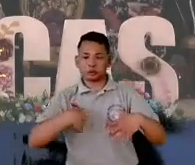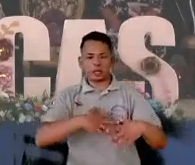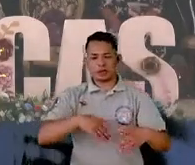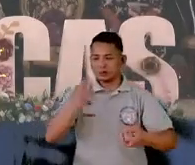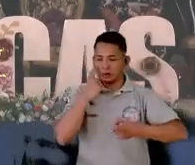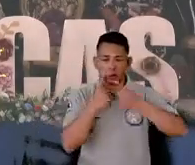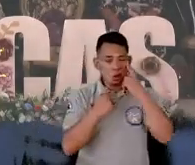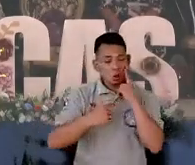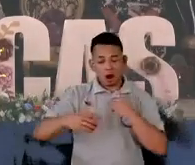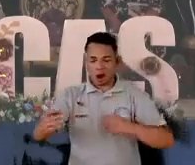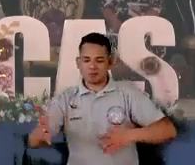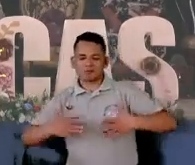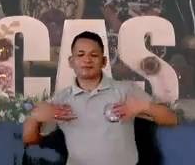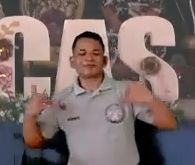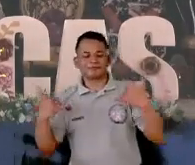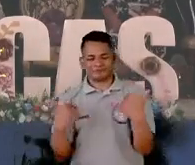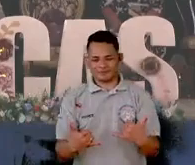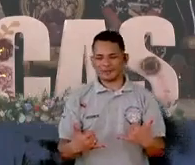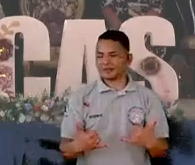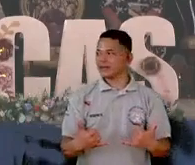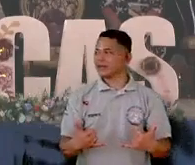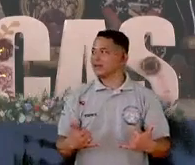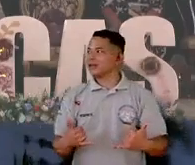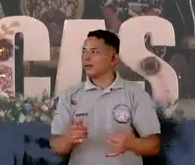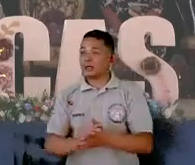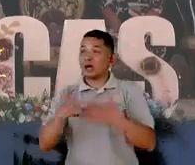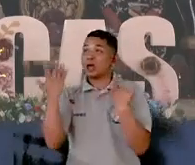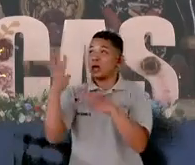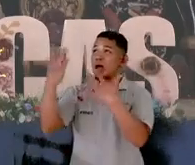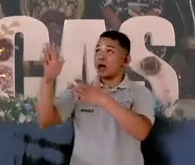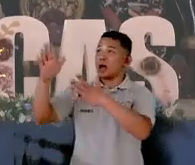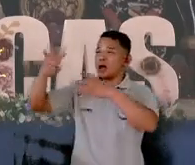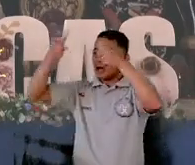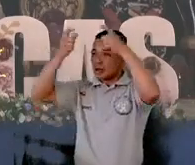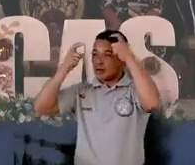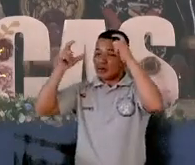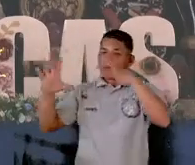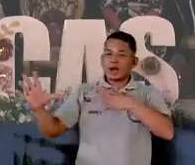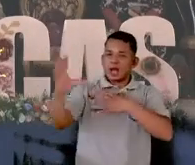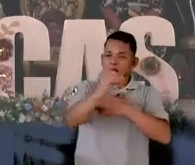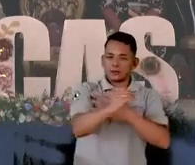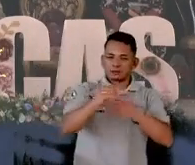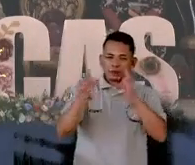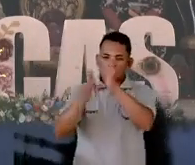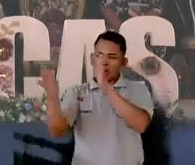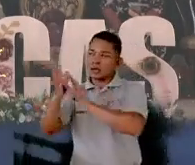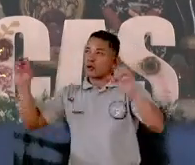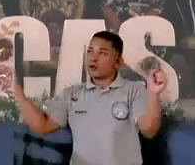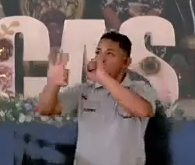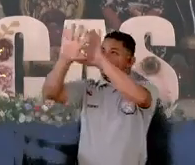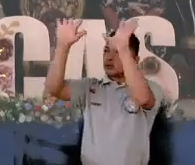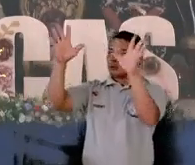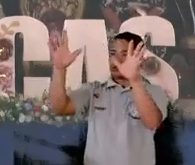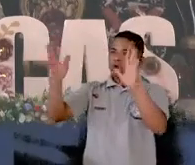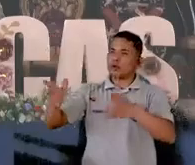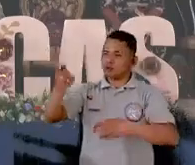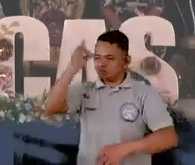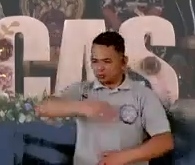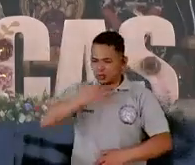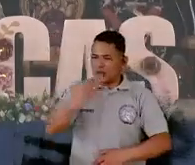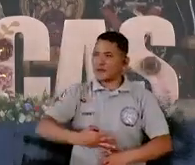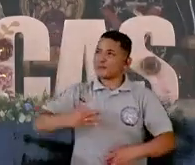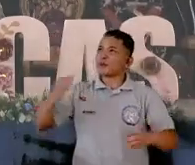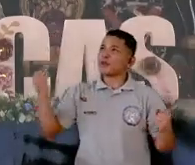llorando estamos regocijados, alabando al Rey de Reyes, al Cristo glorificado. Es que Él merece ese aplauso de esta iglesia